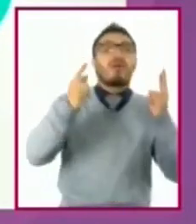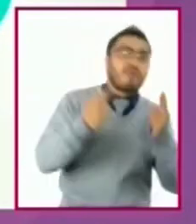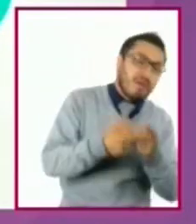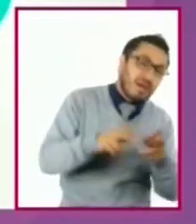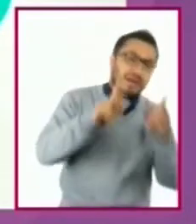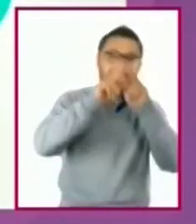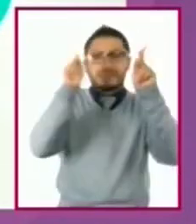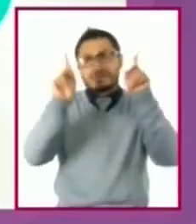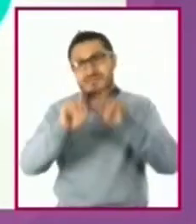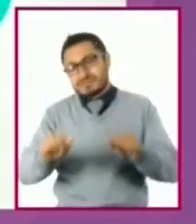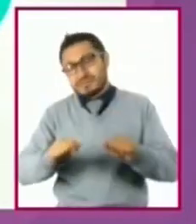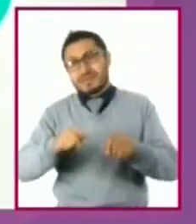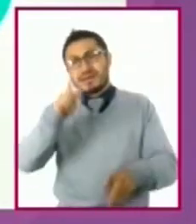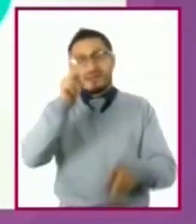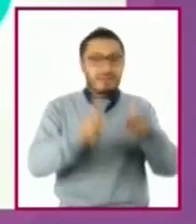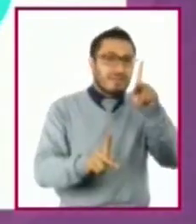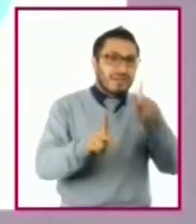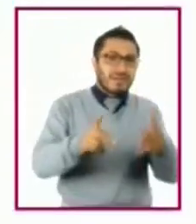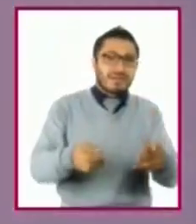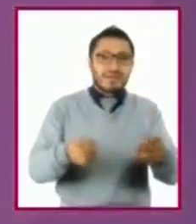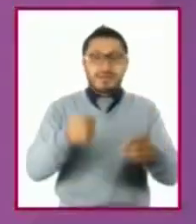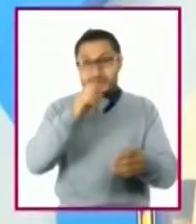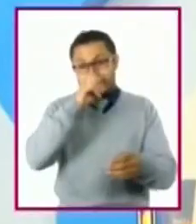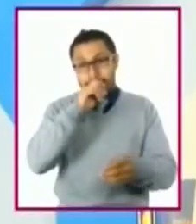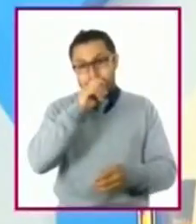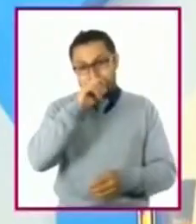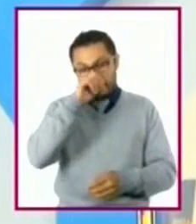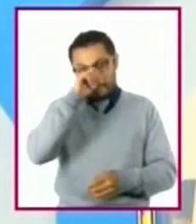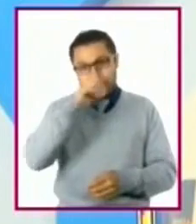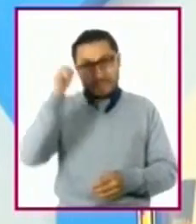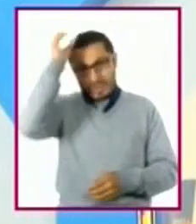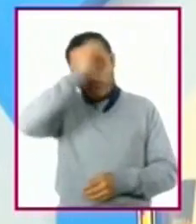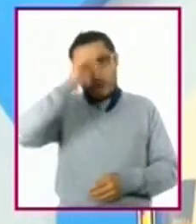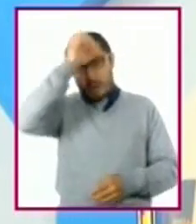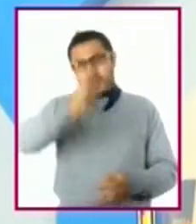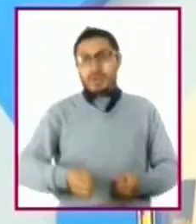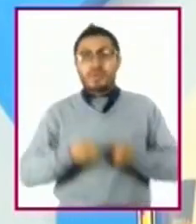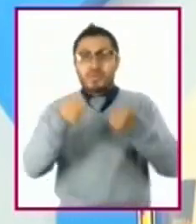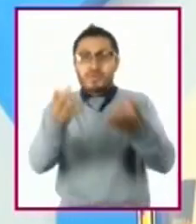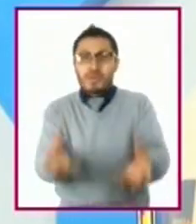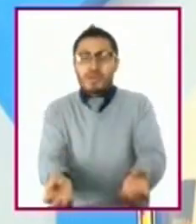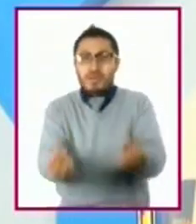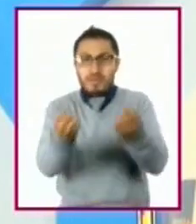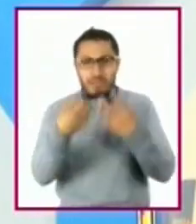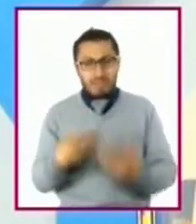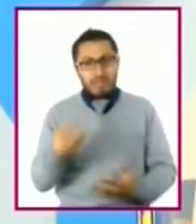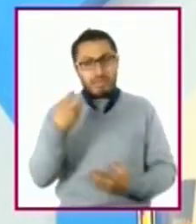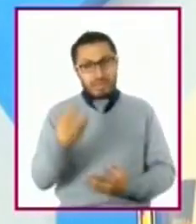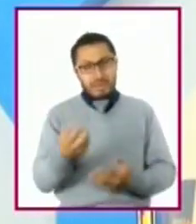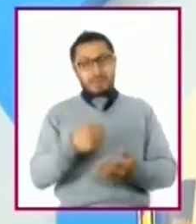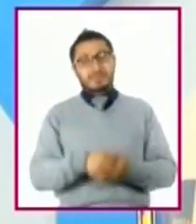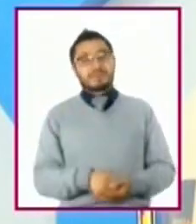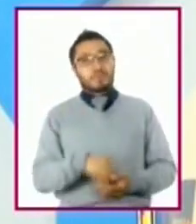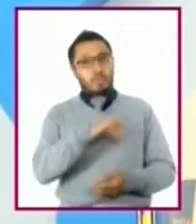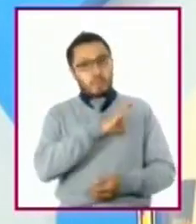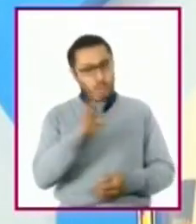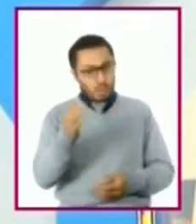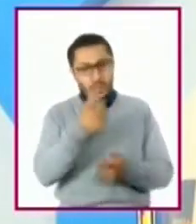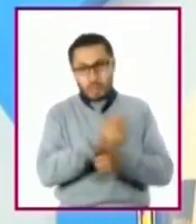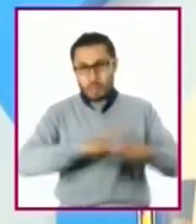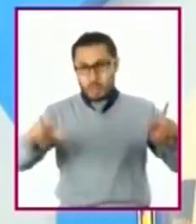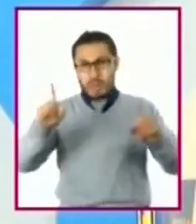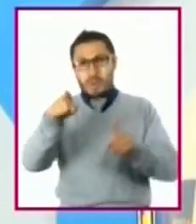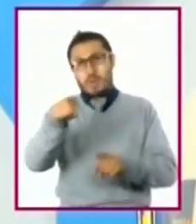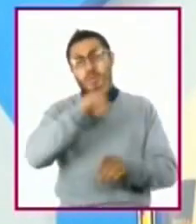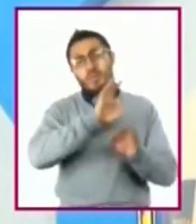sus opiniones y participar en la vida pública. Mediante el ejercicio de esta libertad, ustedes pueden organizarse y participar